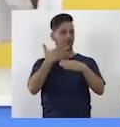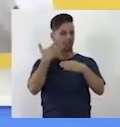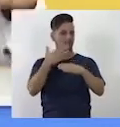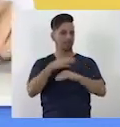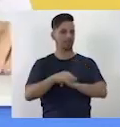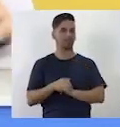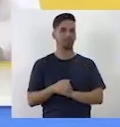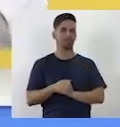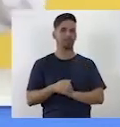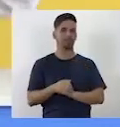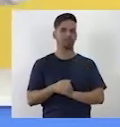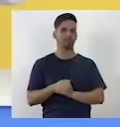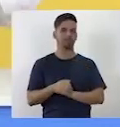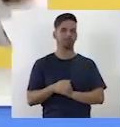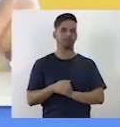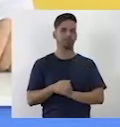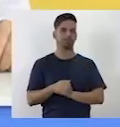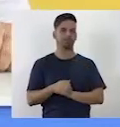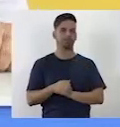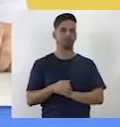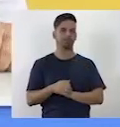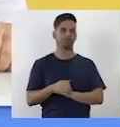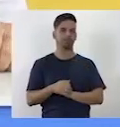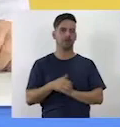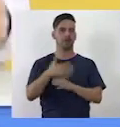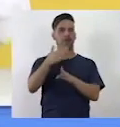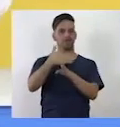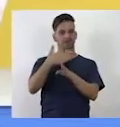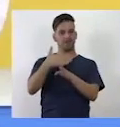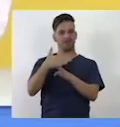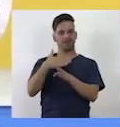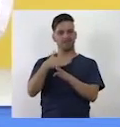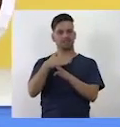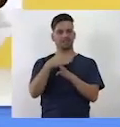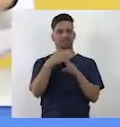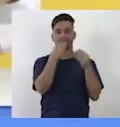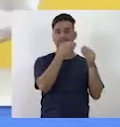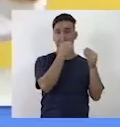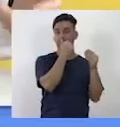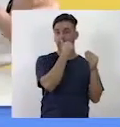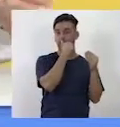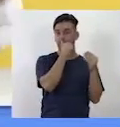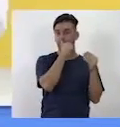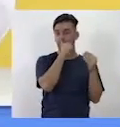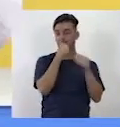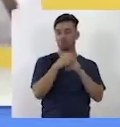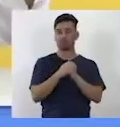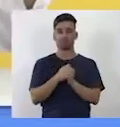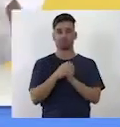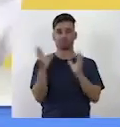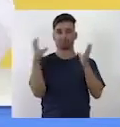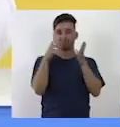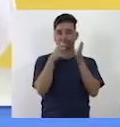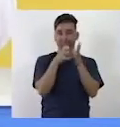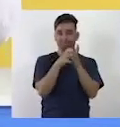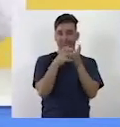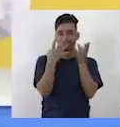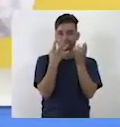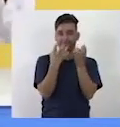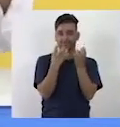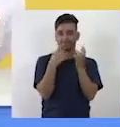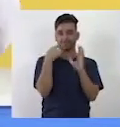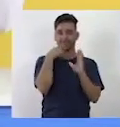que lo recubre de la continua oxidación a diferencia del hierro como se oxida es porosa la